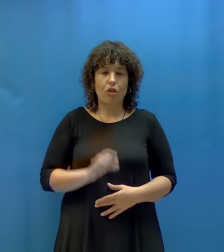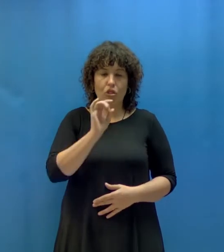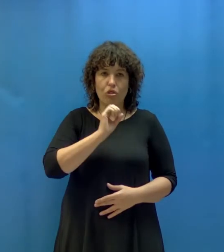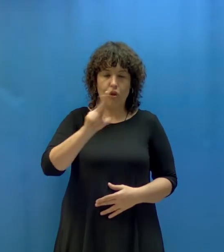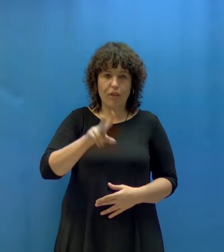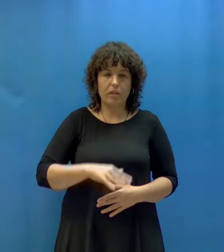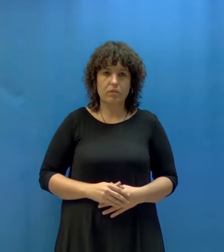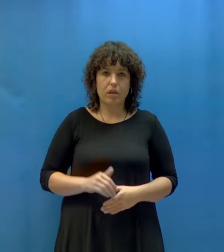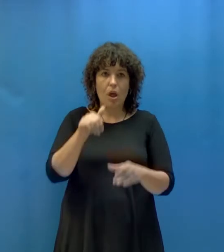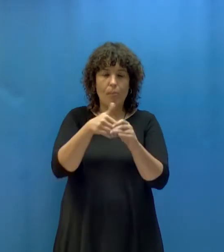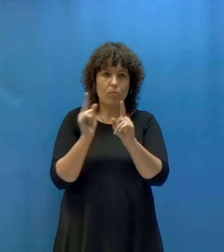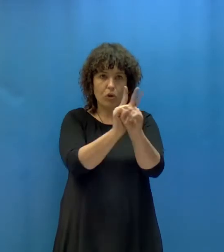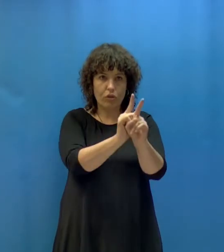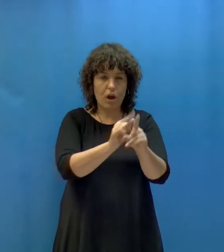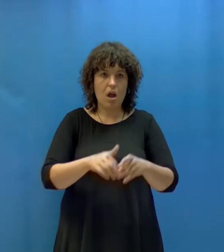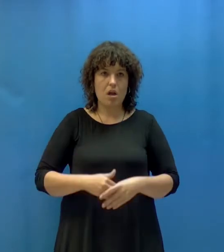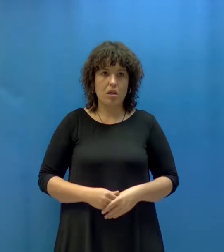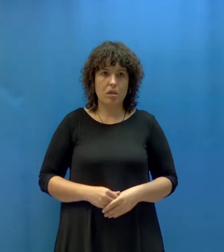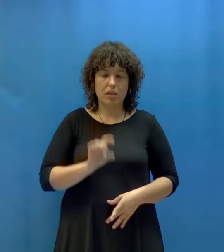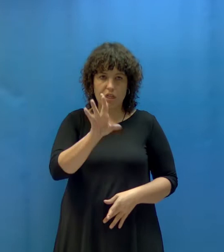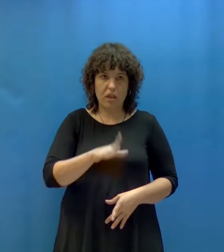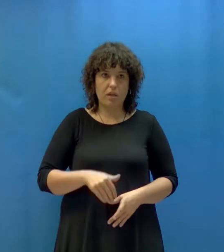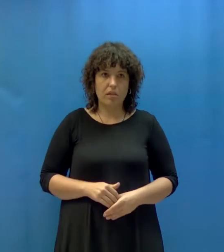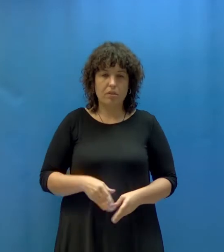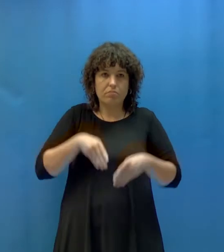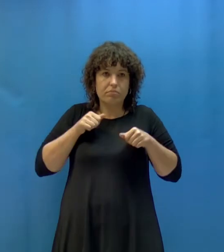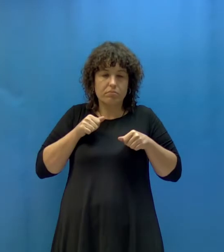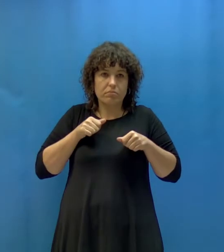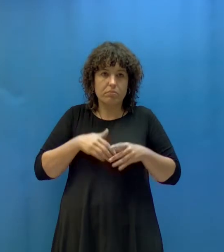12. ¿Votos en contra? 15. ¿Abstenciones?